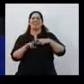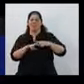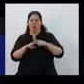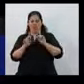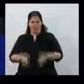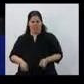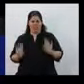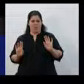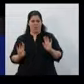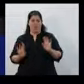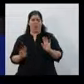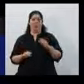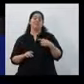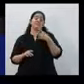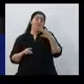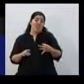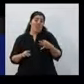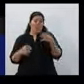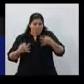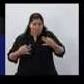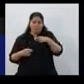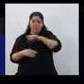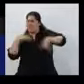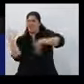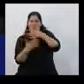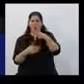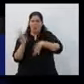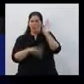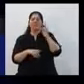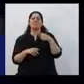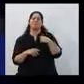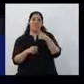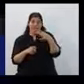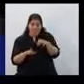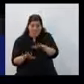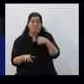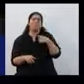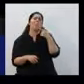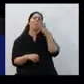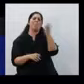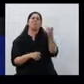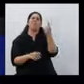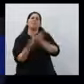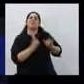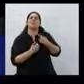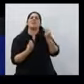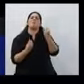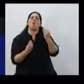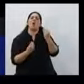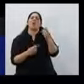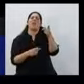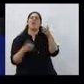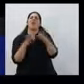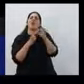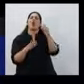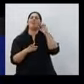si es la verdad si es real que es la mayor revolución que vivimos explique mi presidente porque trato tan mal al conicet a nuestros